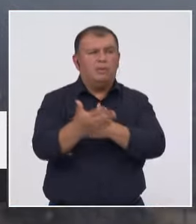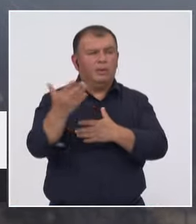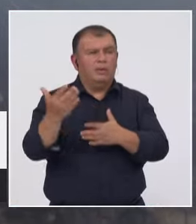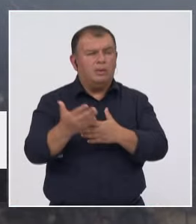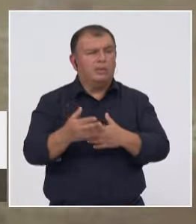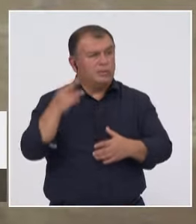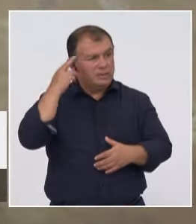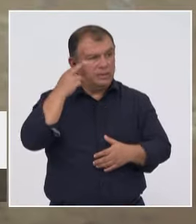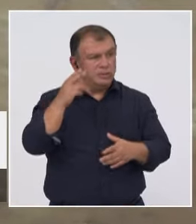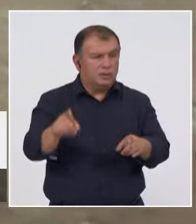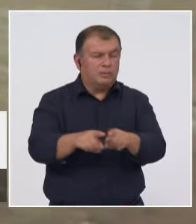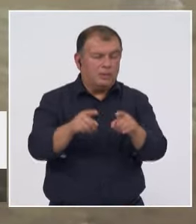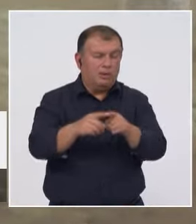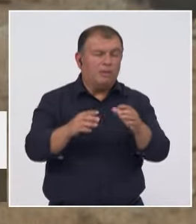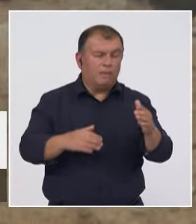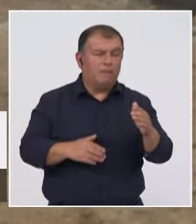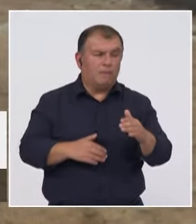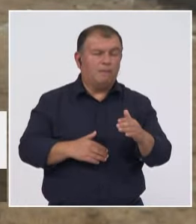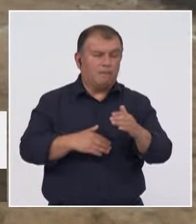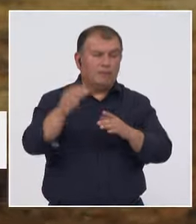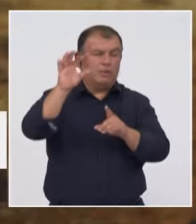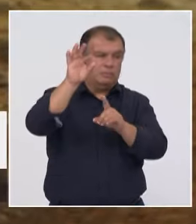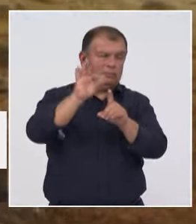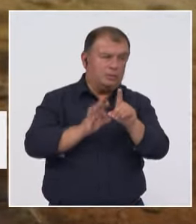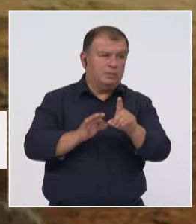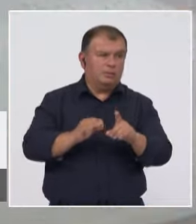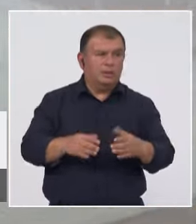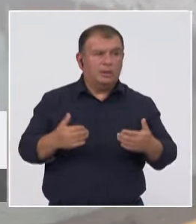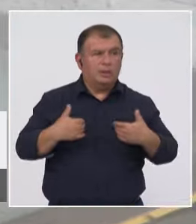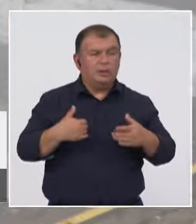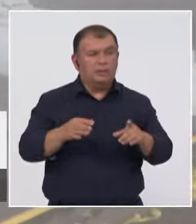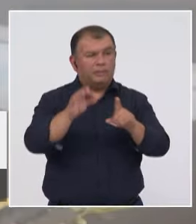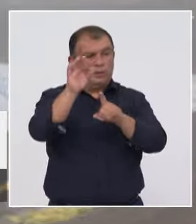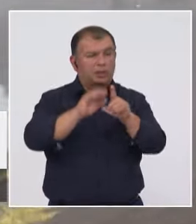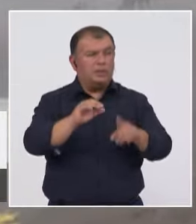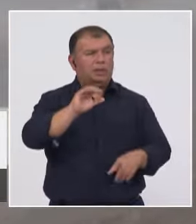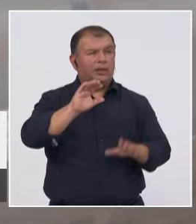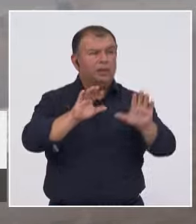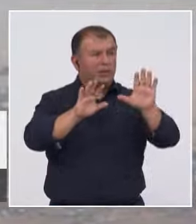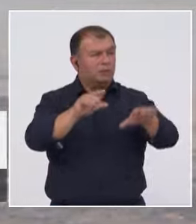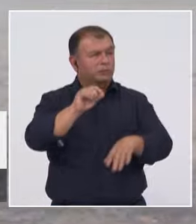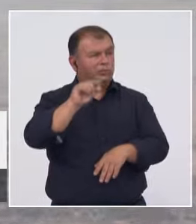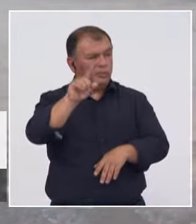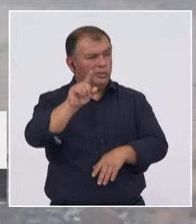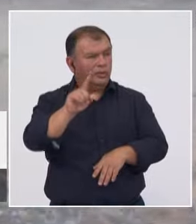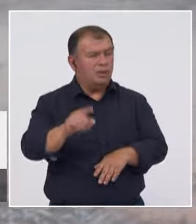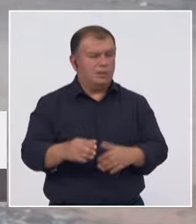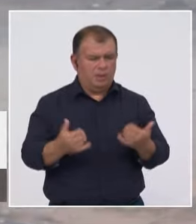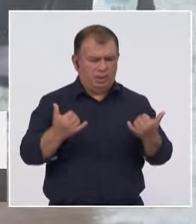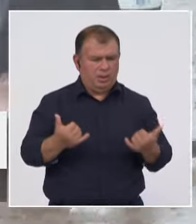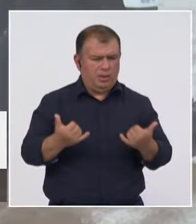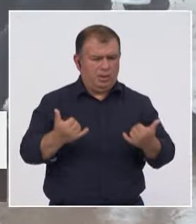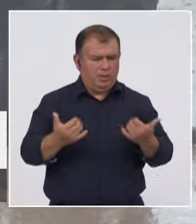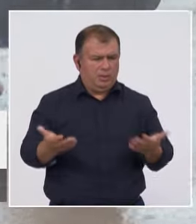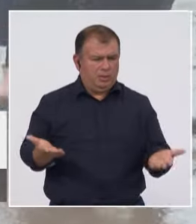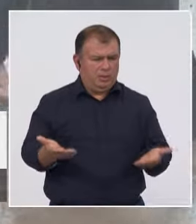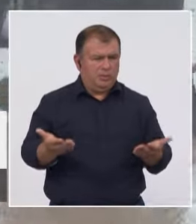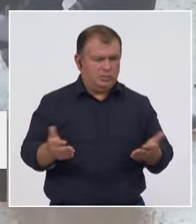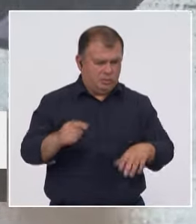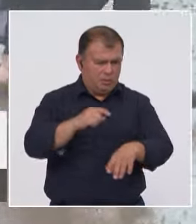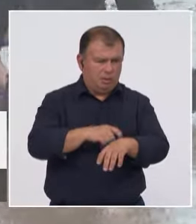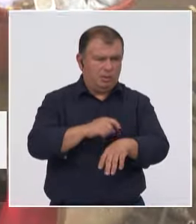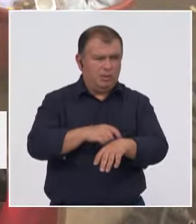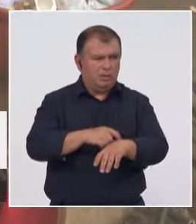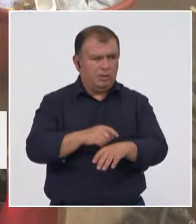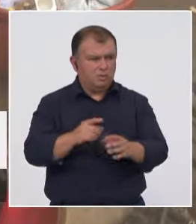en horas de la madrugada. Y por eso hemos tenido esta temperatura baja, ¿no? Estas temperaturas de 10.1 grados en La Molina. Actualmente estamos a estas horas,